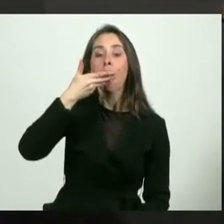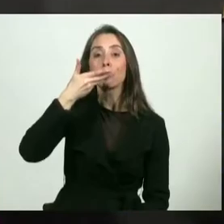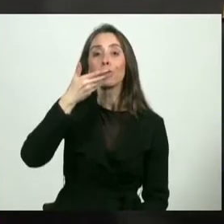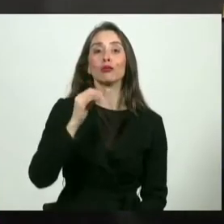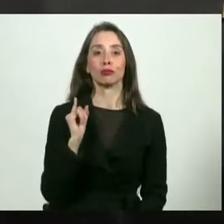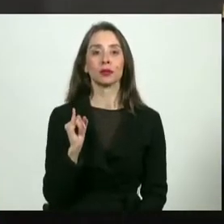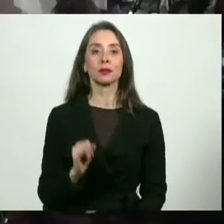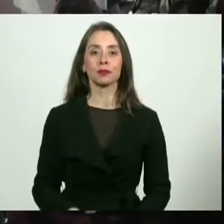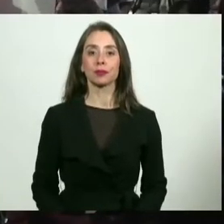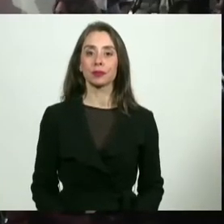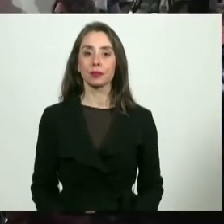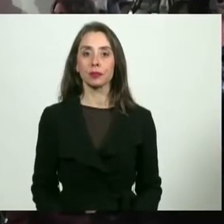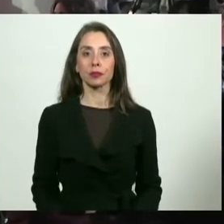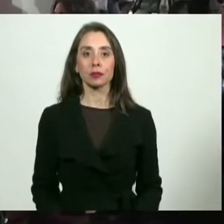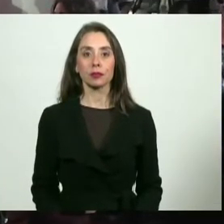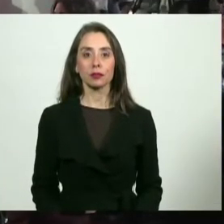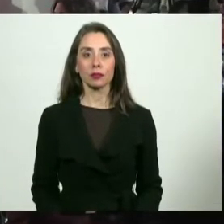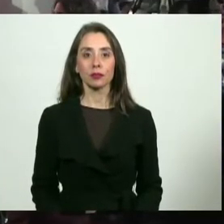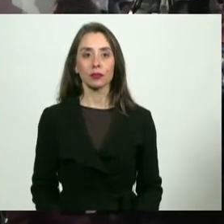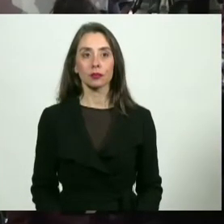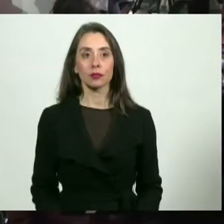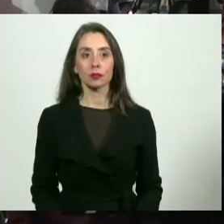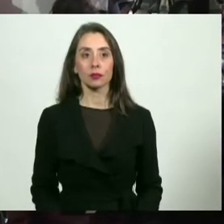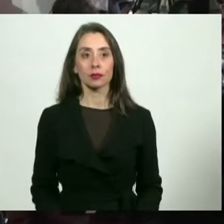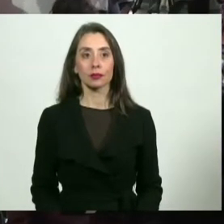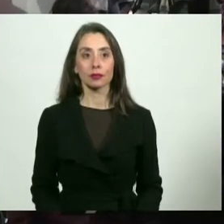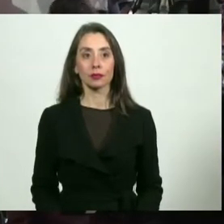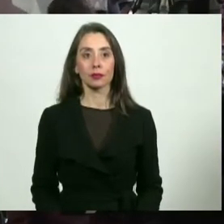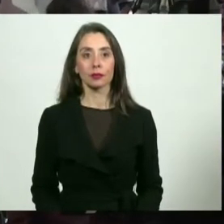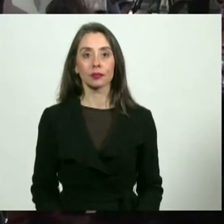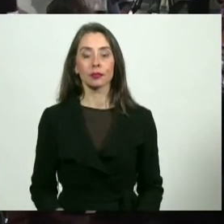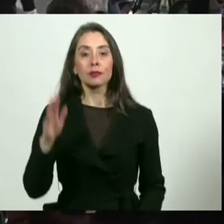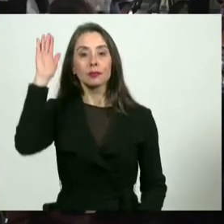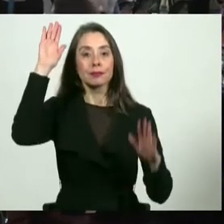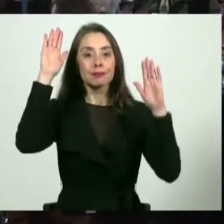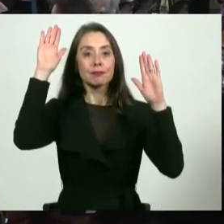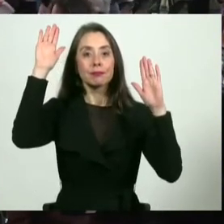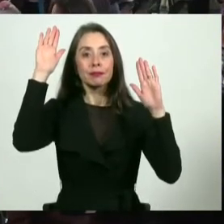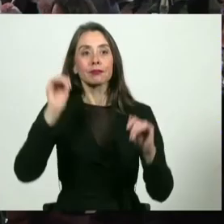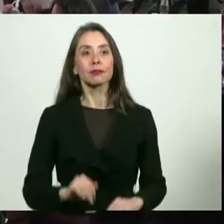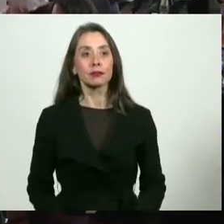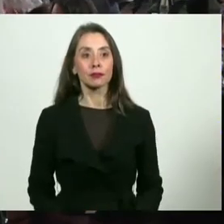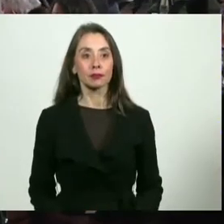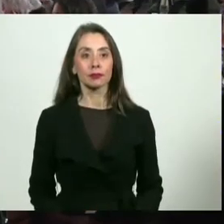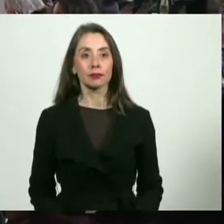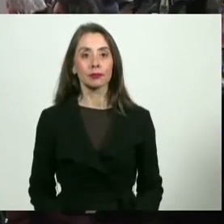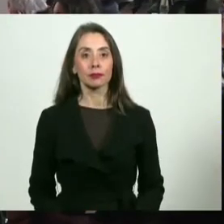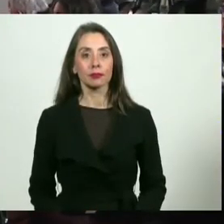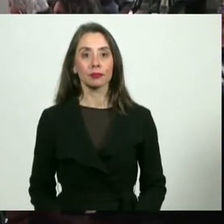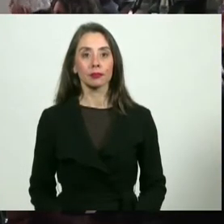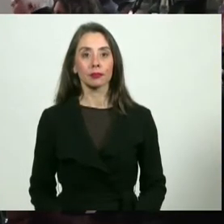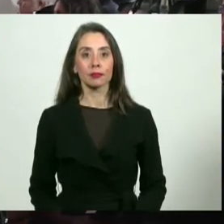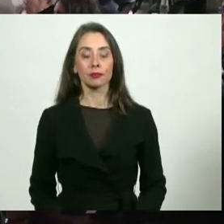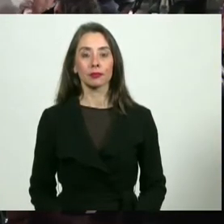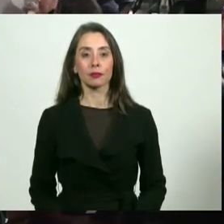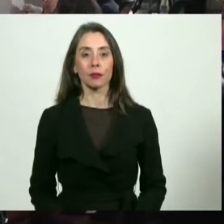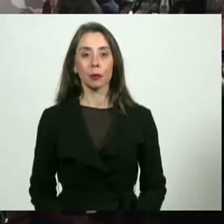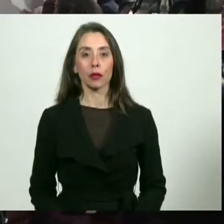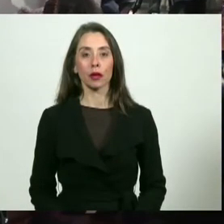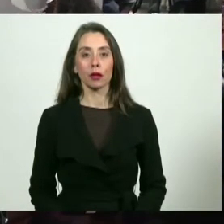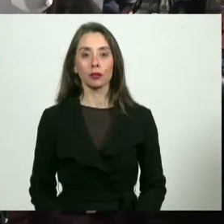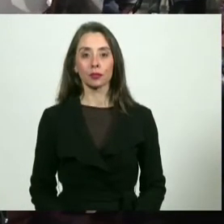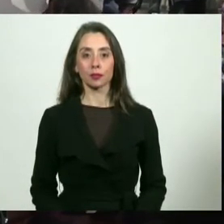mirarnos diferente. Senadi también conoce un poco de los proyectos que ha presentado la Escuela Especial Pandor y cómo cambiarle la mirada a la